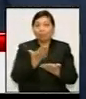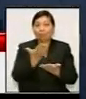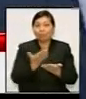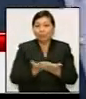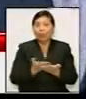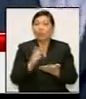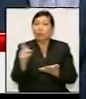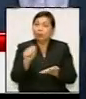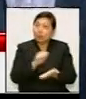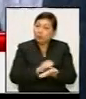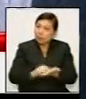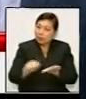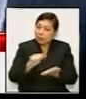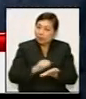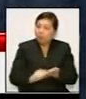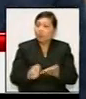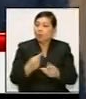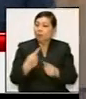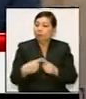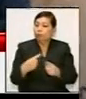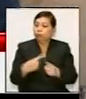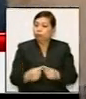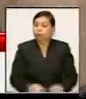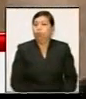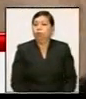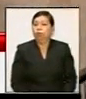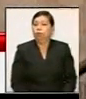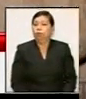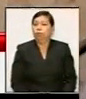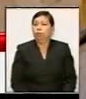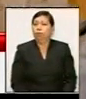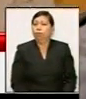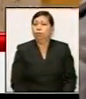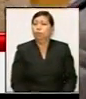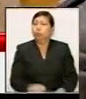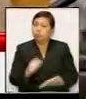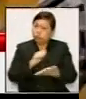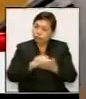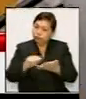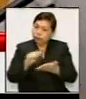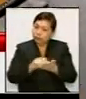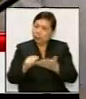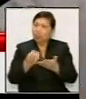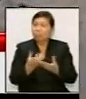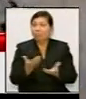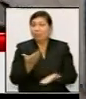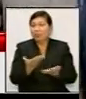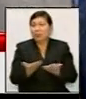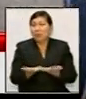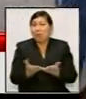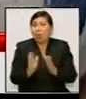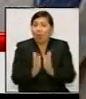sus escritos y una serie de artículos,